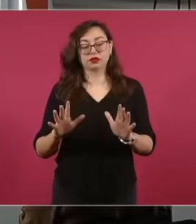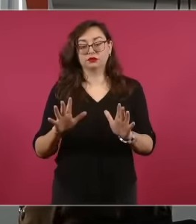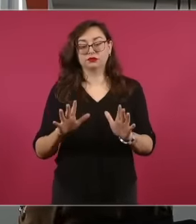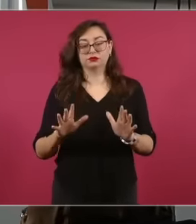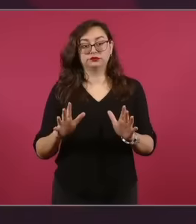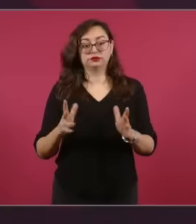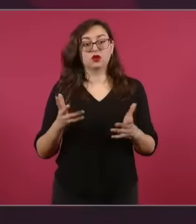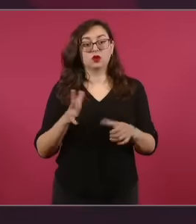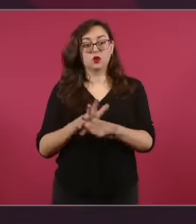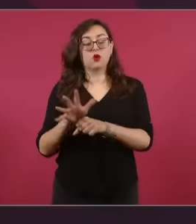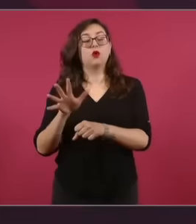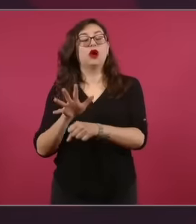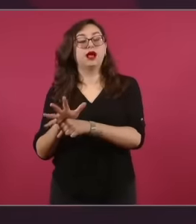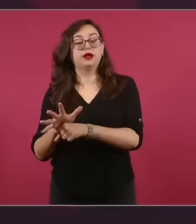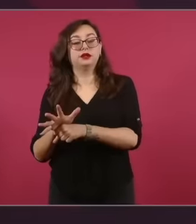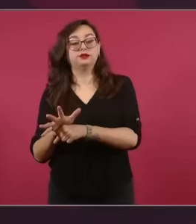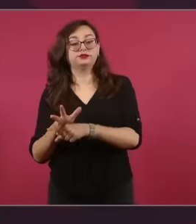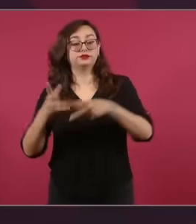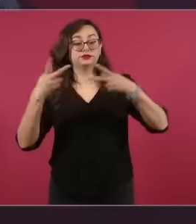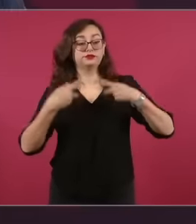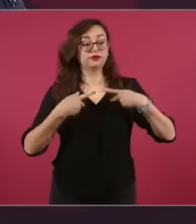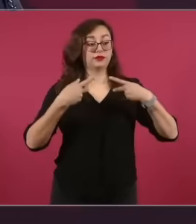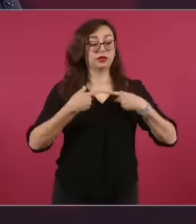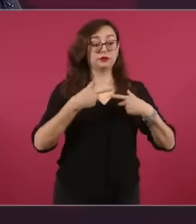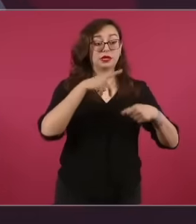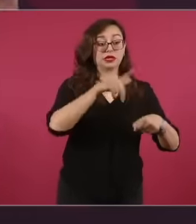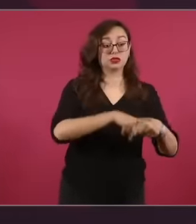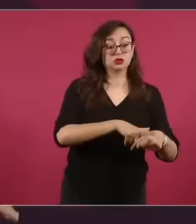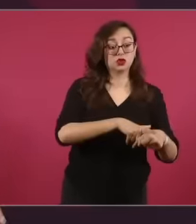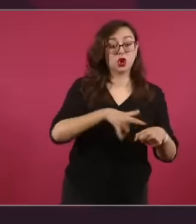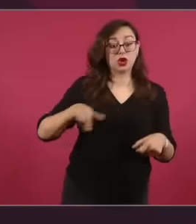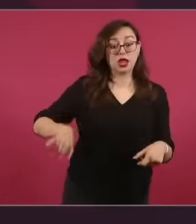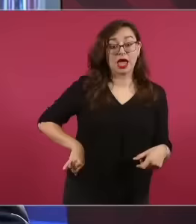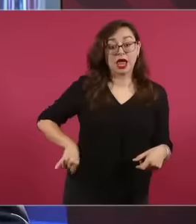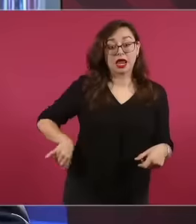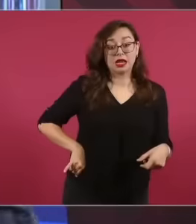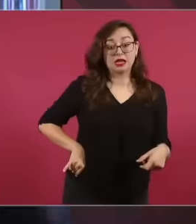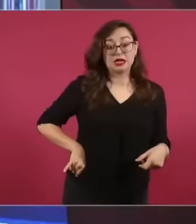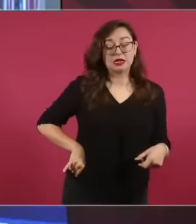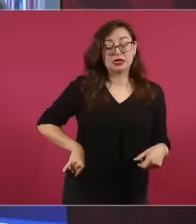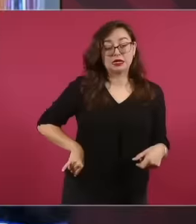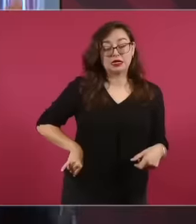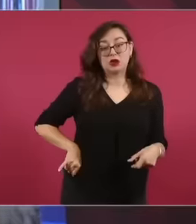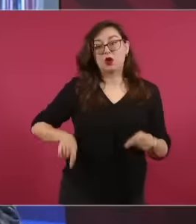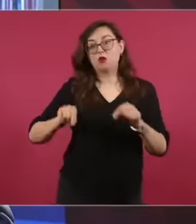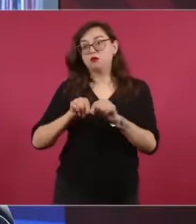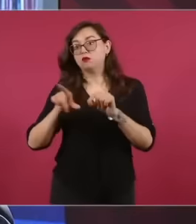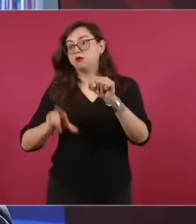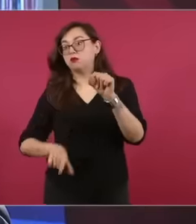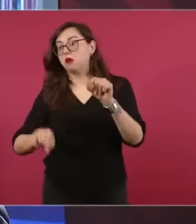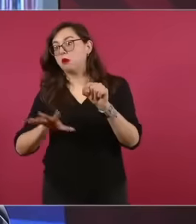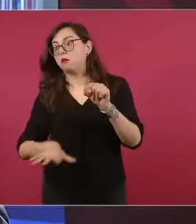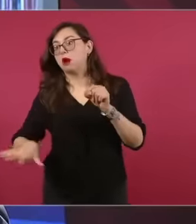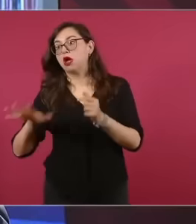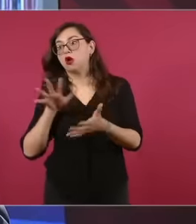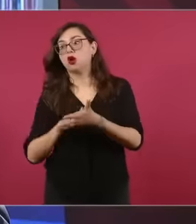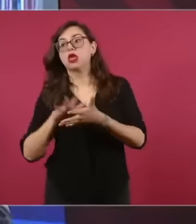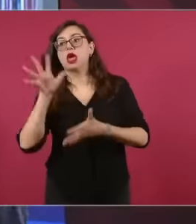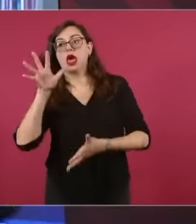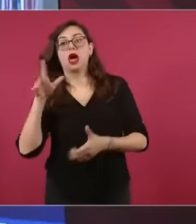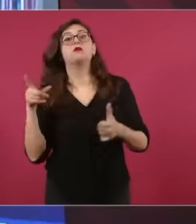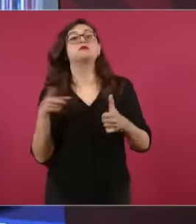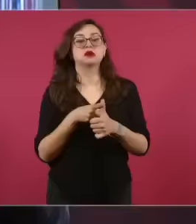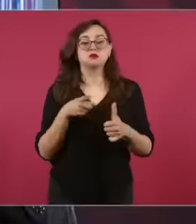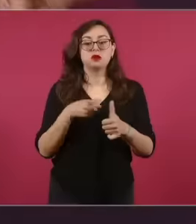intereses personales. Siempre tenemos que pensar en el interés general, en